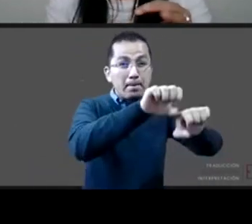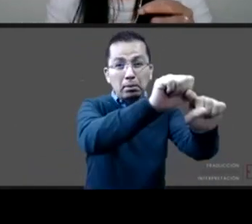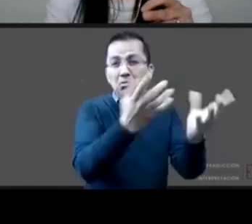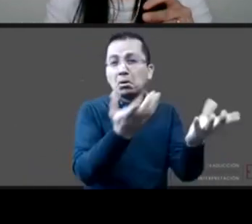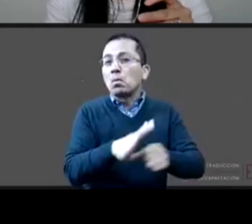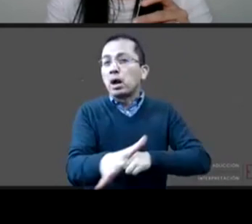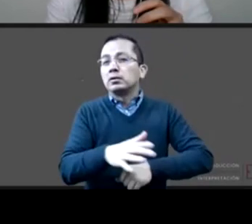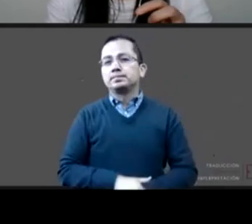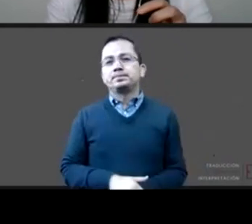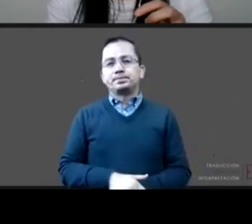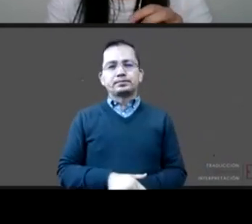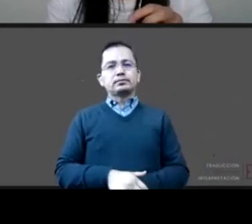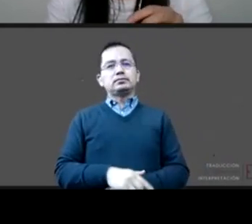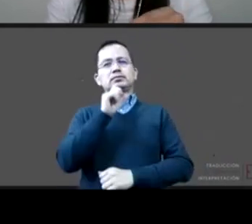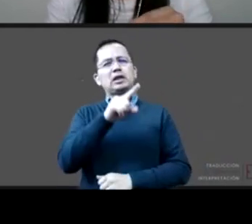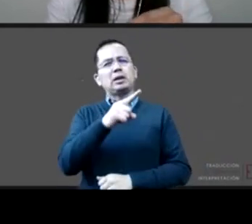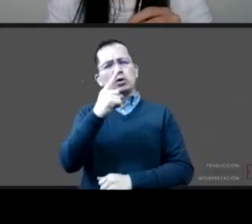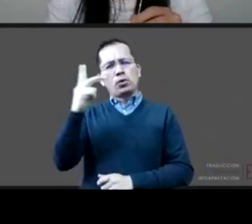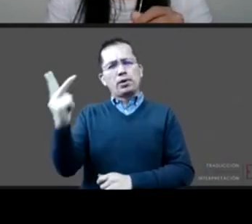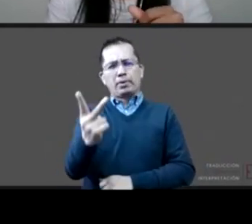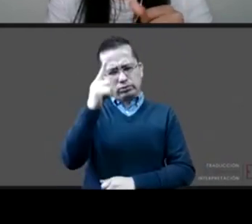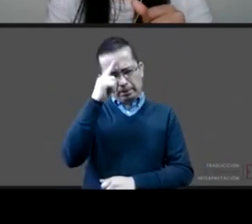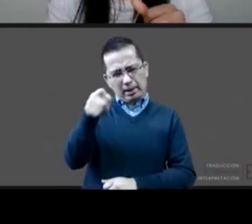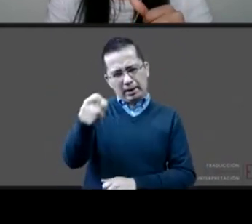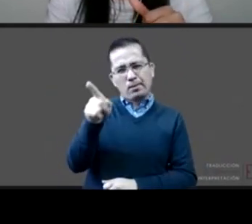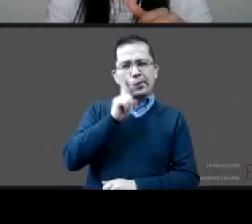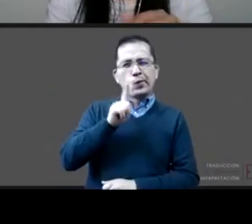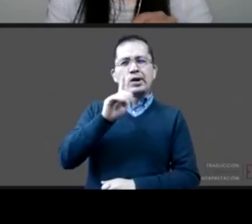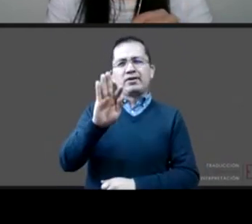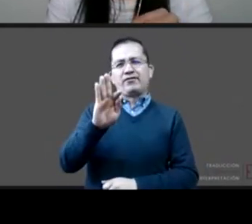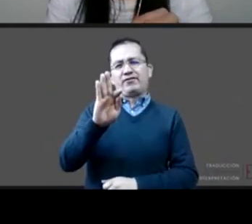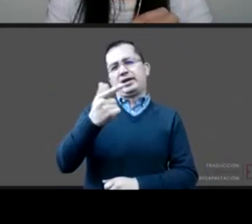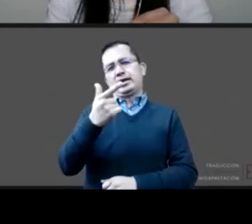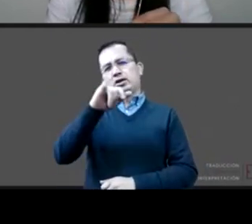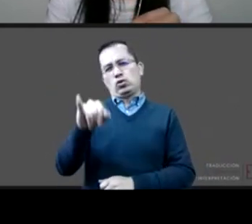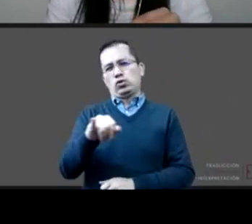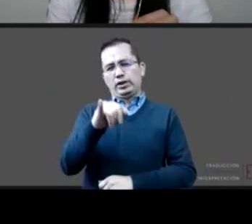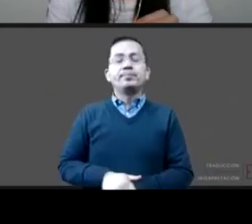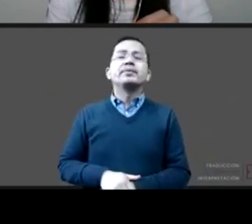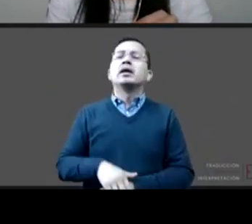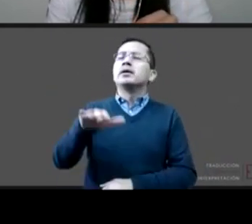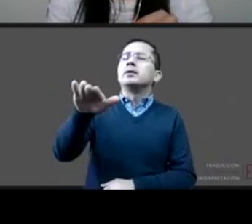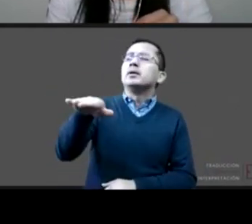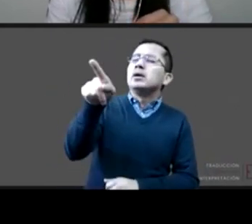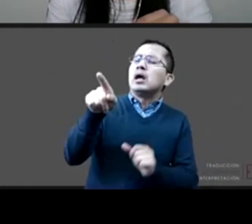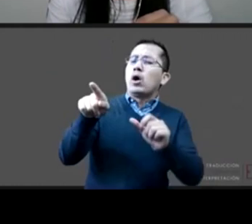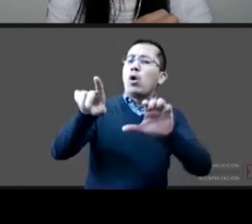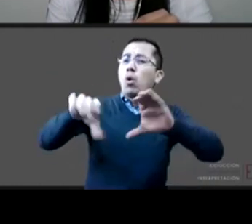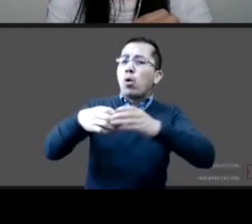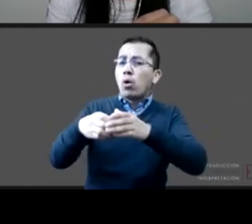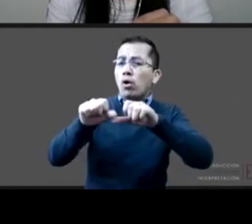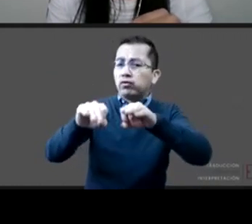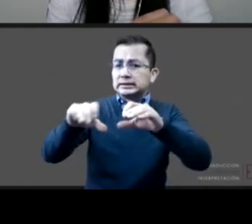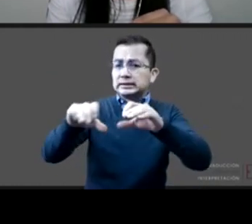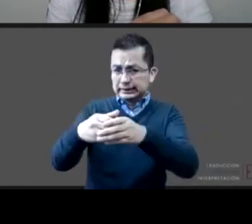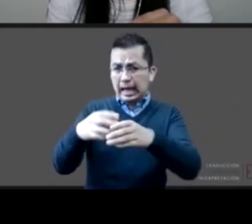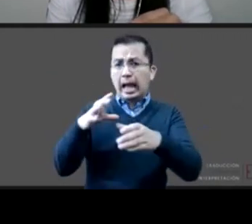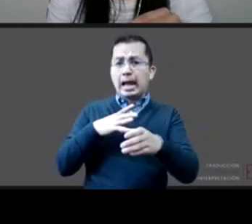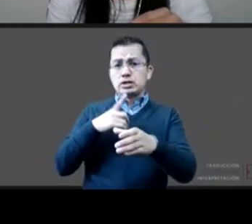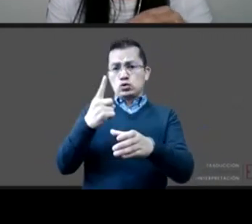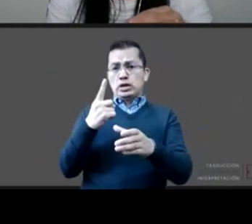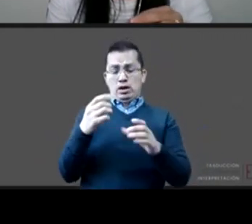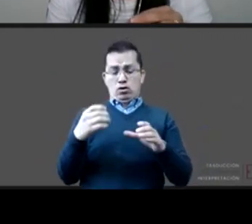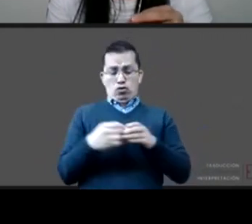también. Si es que la unidad, dice, en la unidad de niñez y adolescencia están pensando en crear una unidad